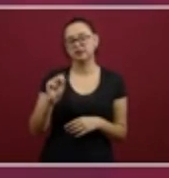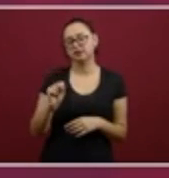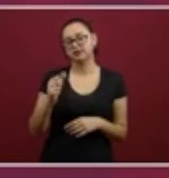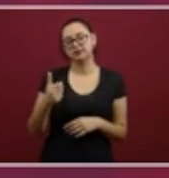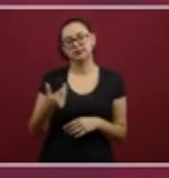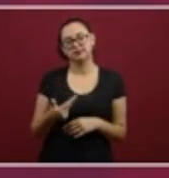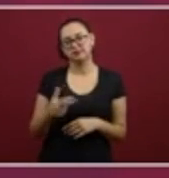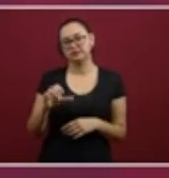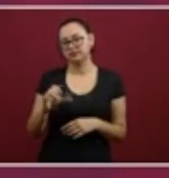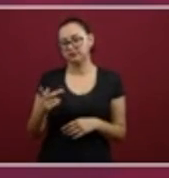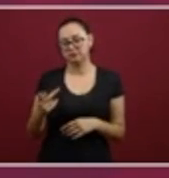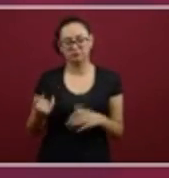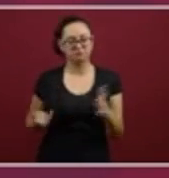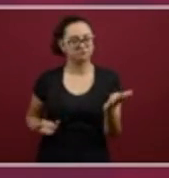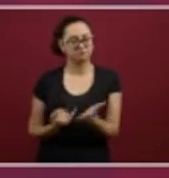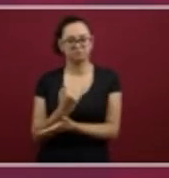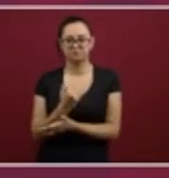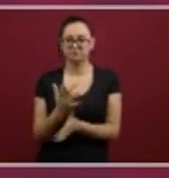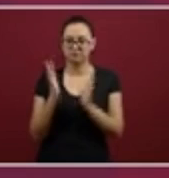que